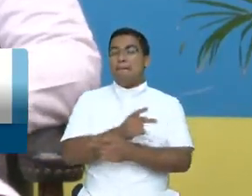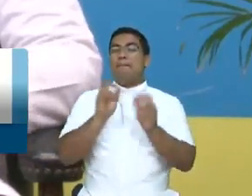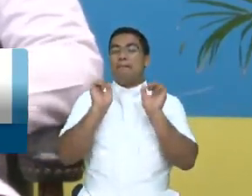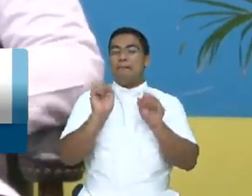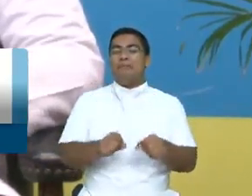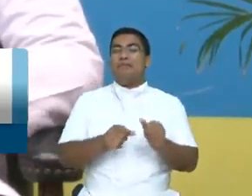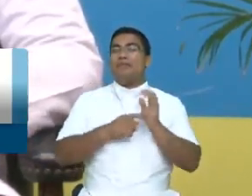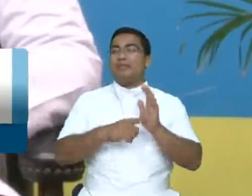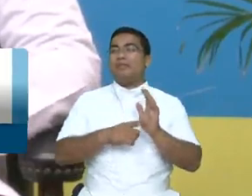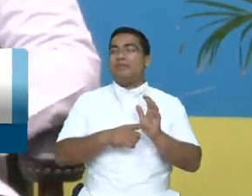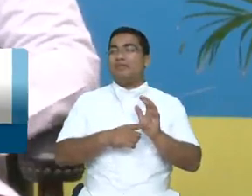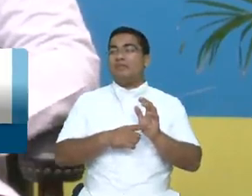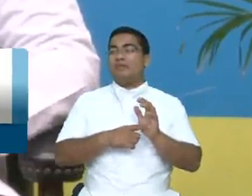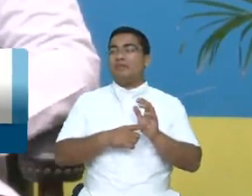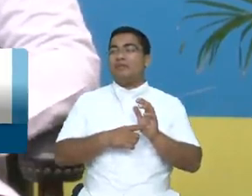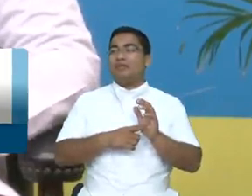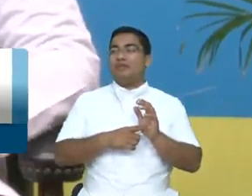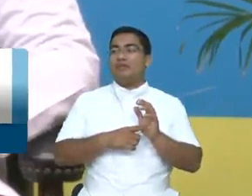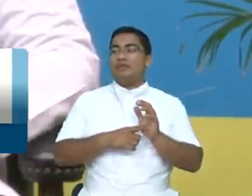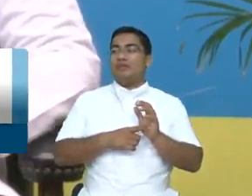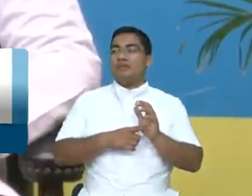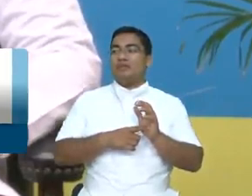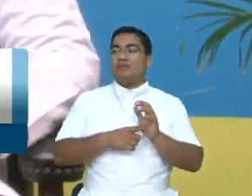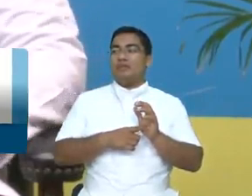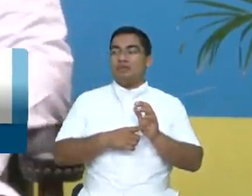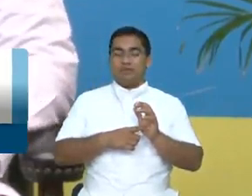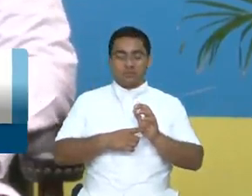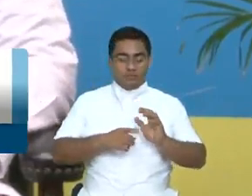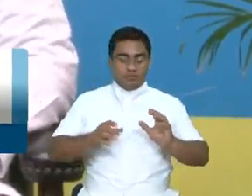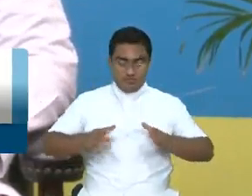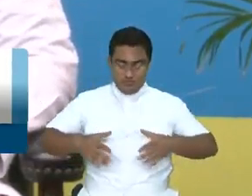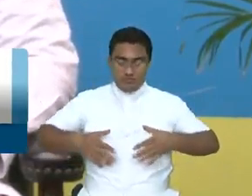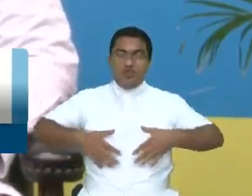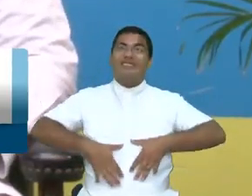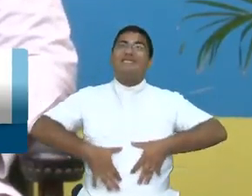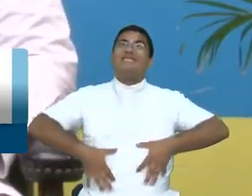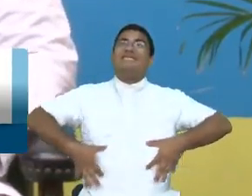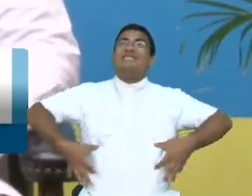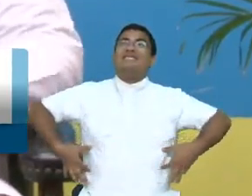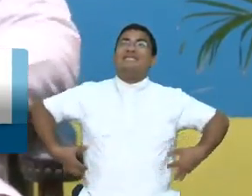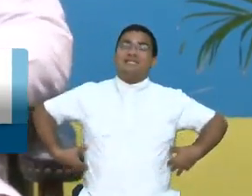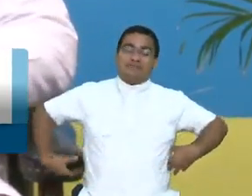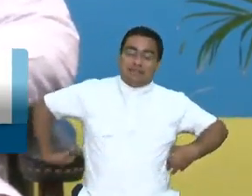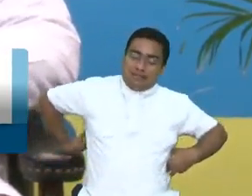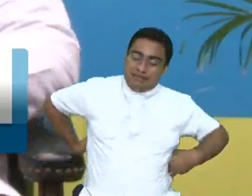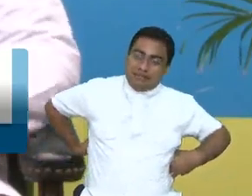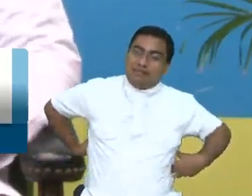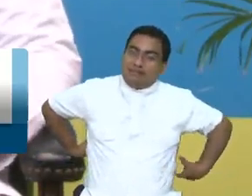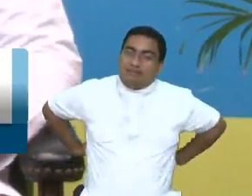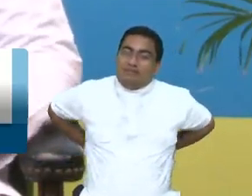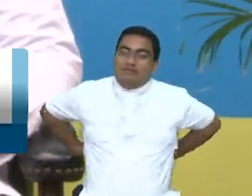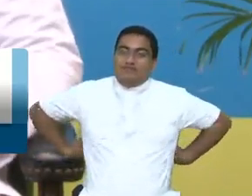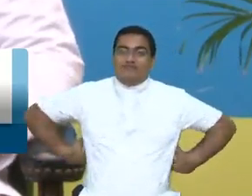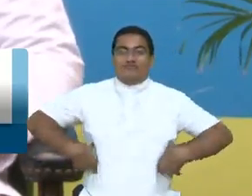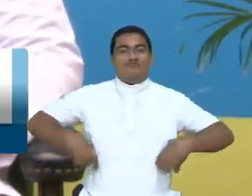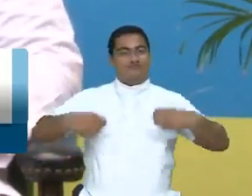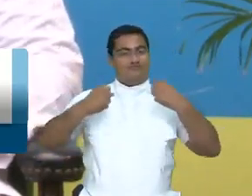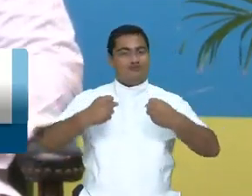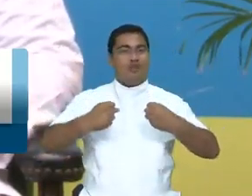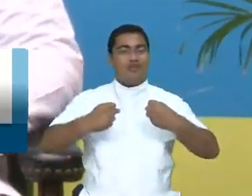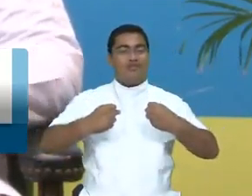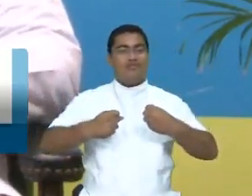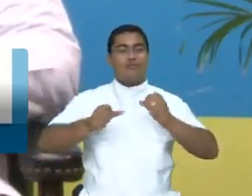parte lumbar que va de la L1 a la L5 son fuertes, grandes, porque soportan el peso del